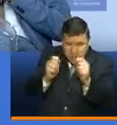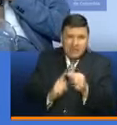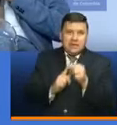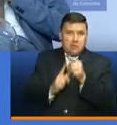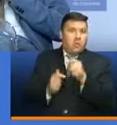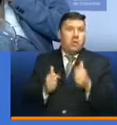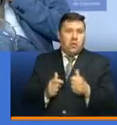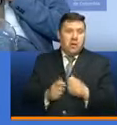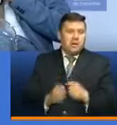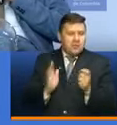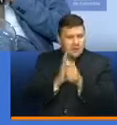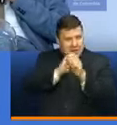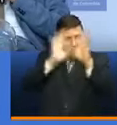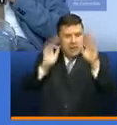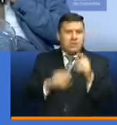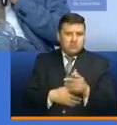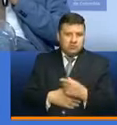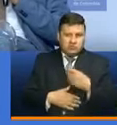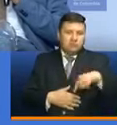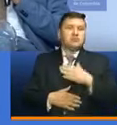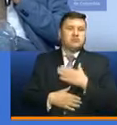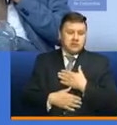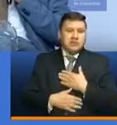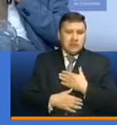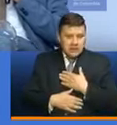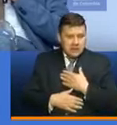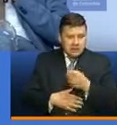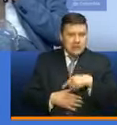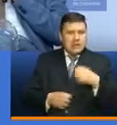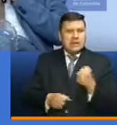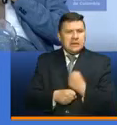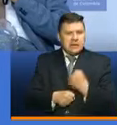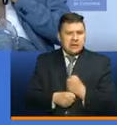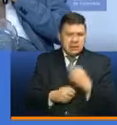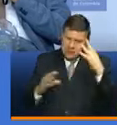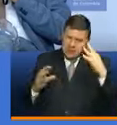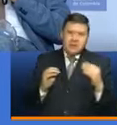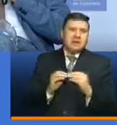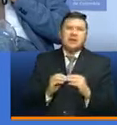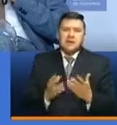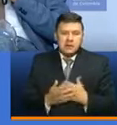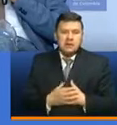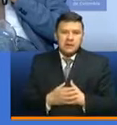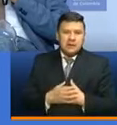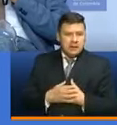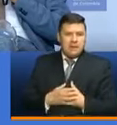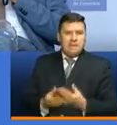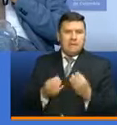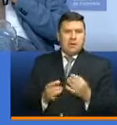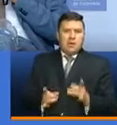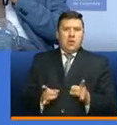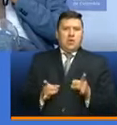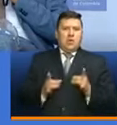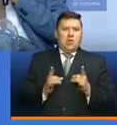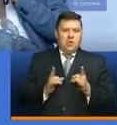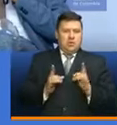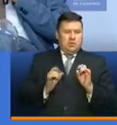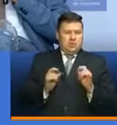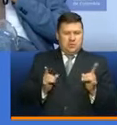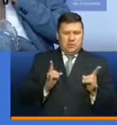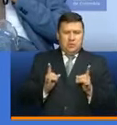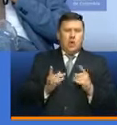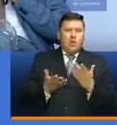bien también aclararlo. Digamos, nosotros hemos ido trabajando en paralelo para inspirar un poquito